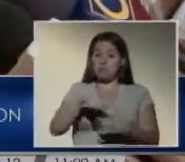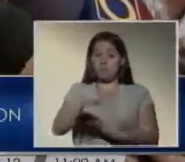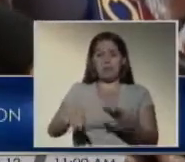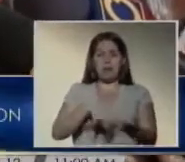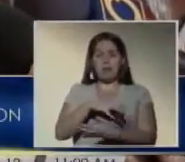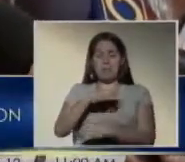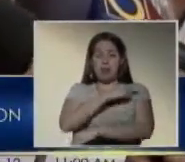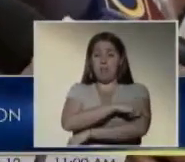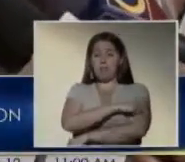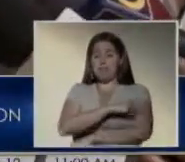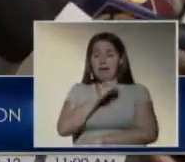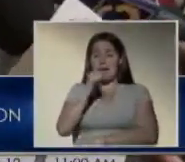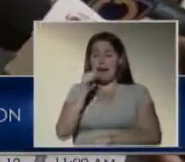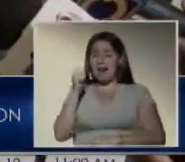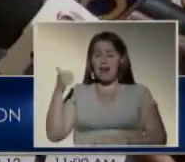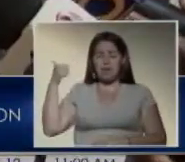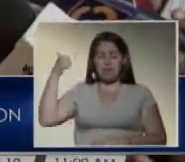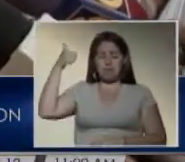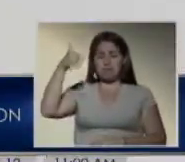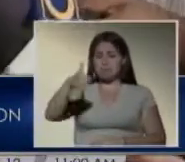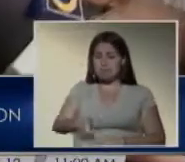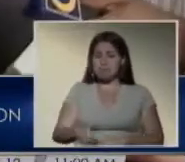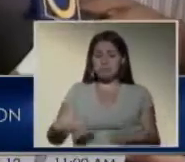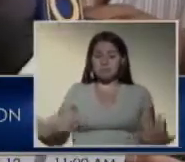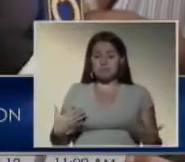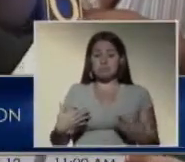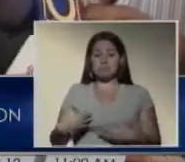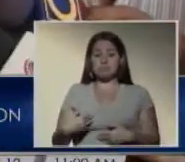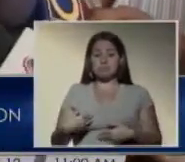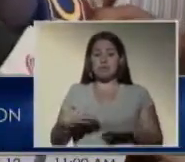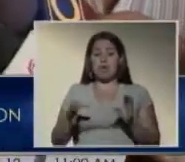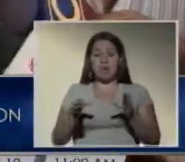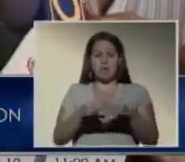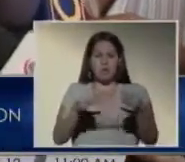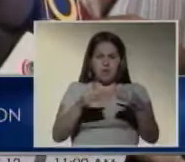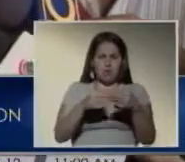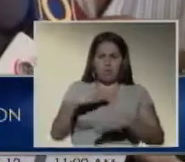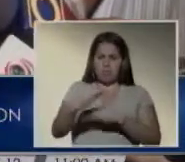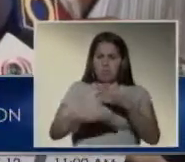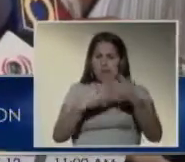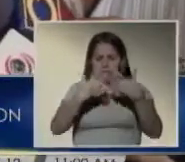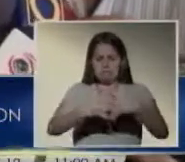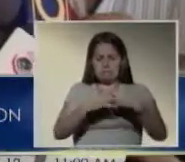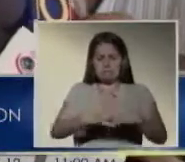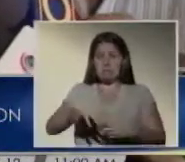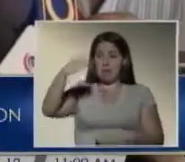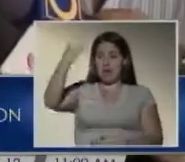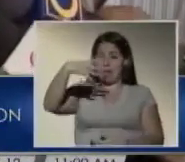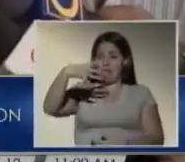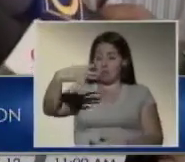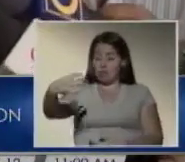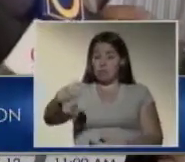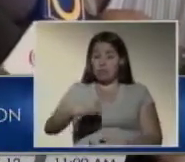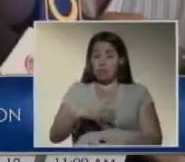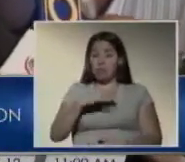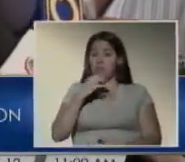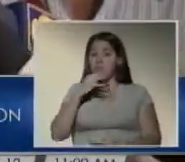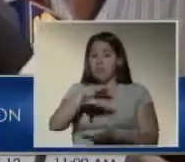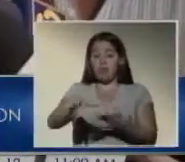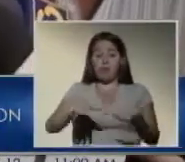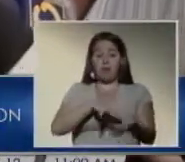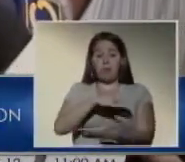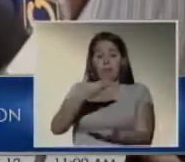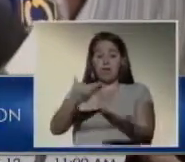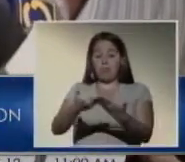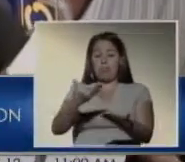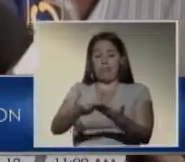se deterioró durante muchísimo tiempo, eso lo sabemos. El equipo de radioterapia está confrontando problemas de humedad.